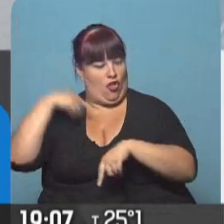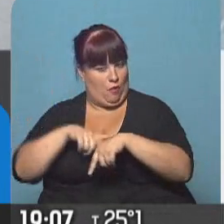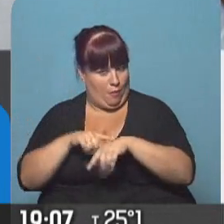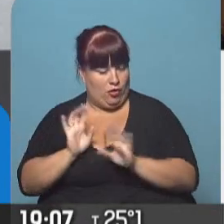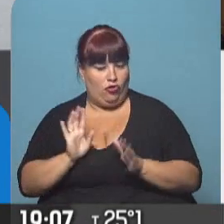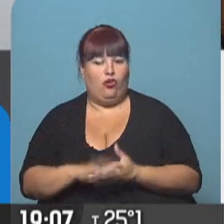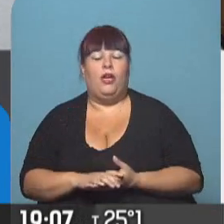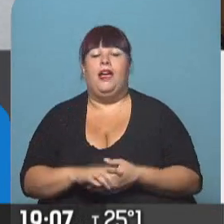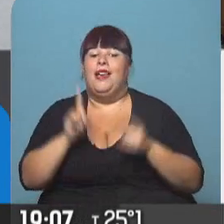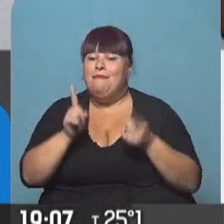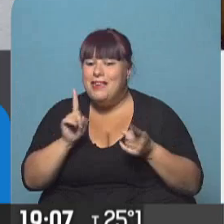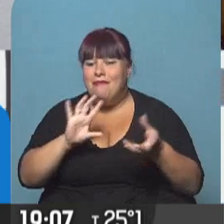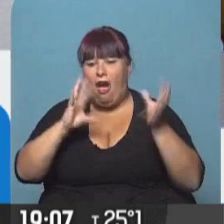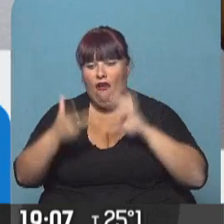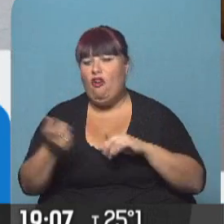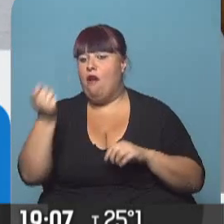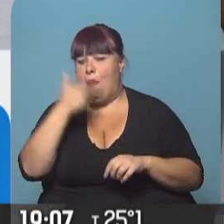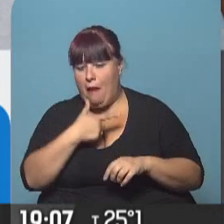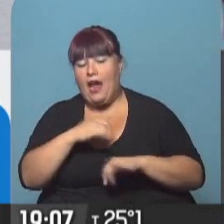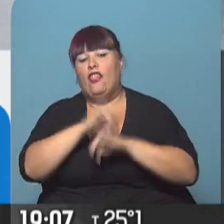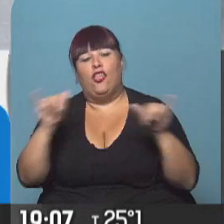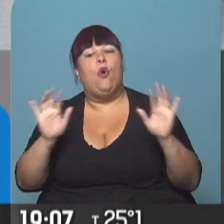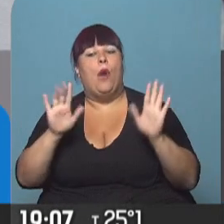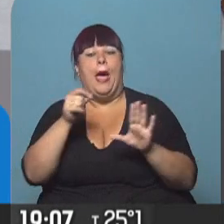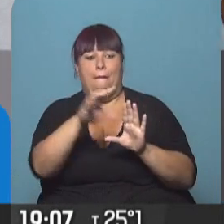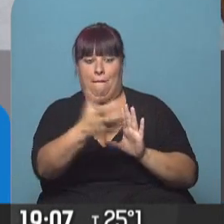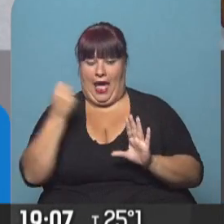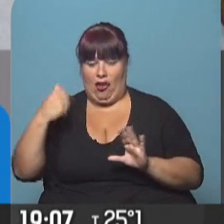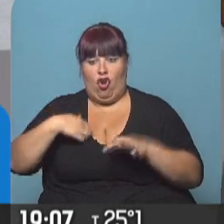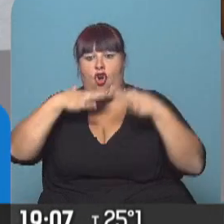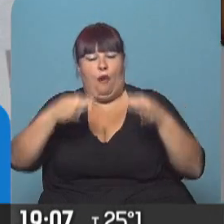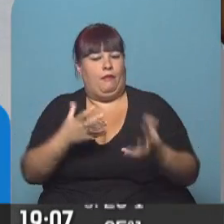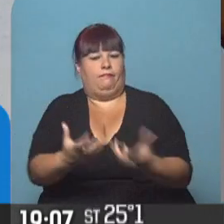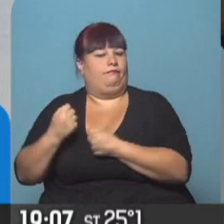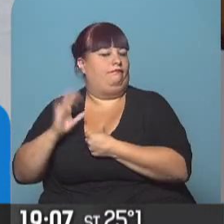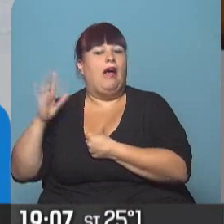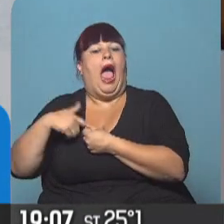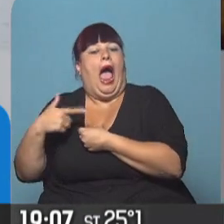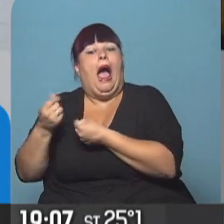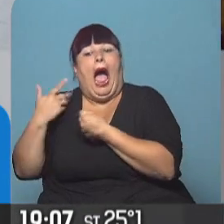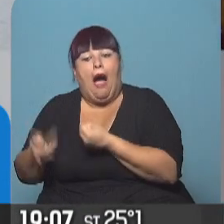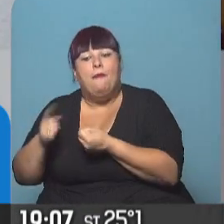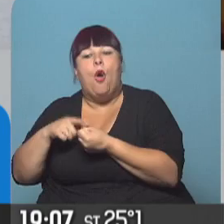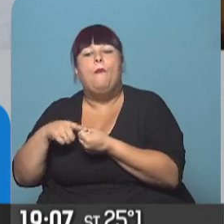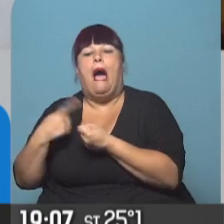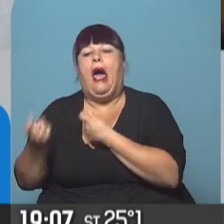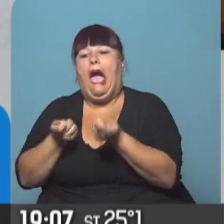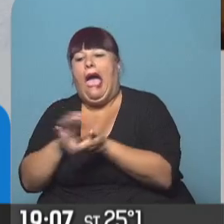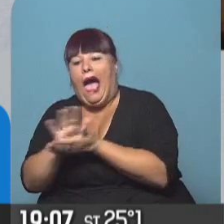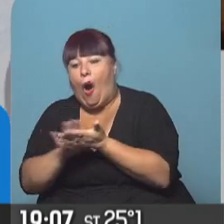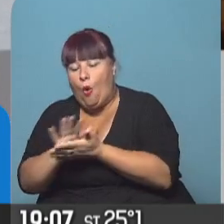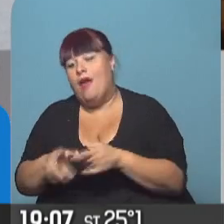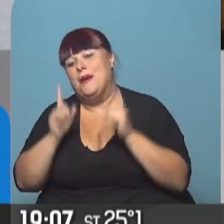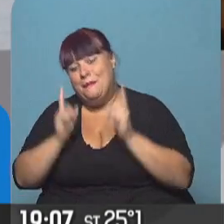momento. De la misma manera, Mauricio Macri dijo, bueno, esta plata que yo me comprometí, reténganla y usémosla para alguna negociación, que